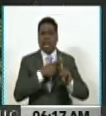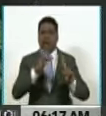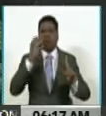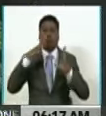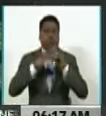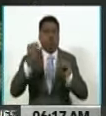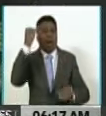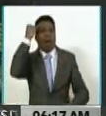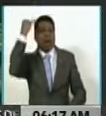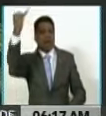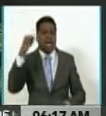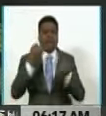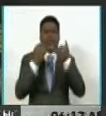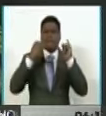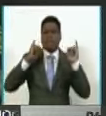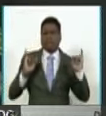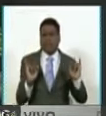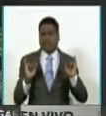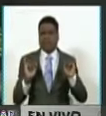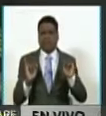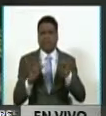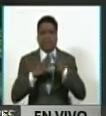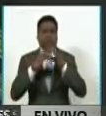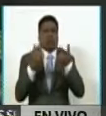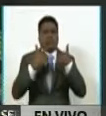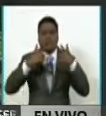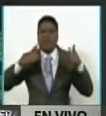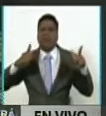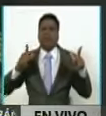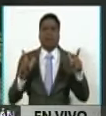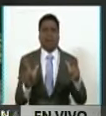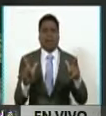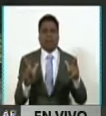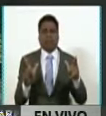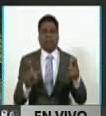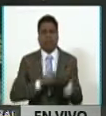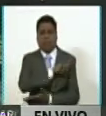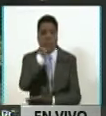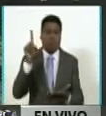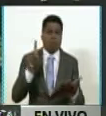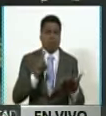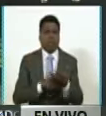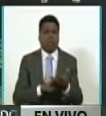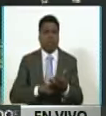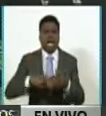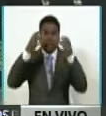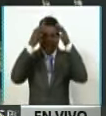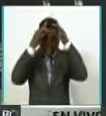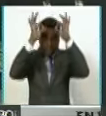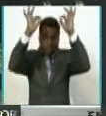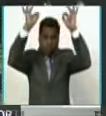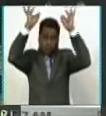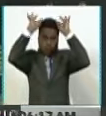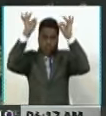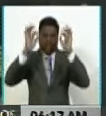de independencia, de soberanía, de libertad. Simón Rodríguez,